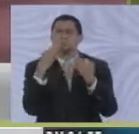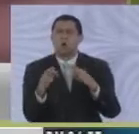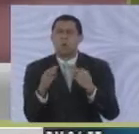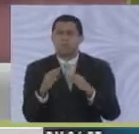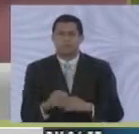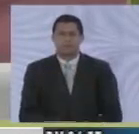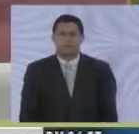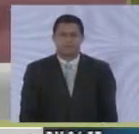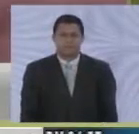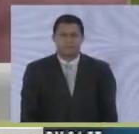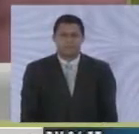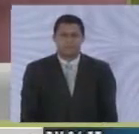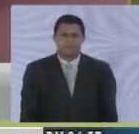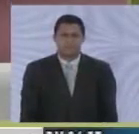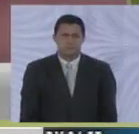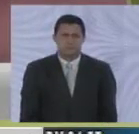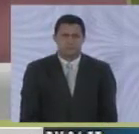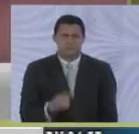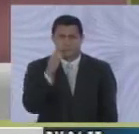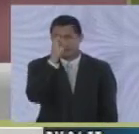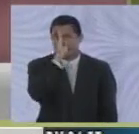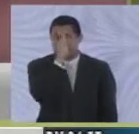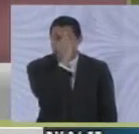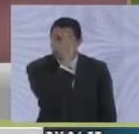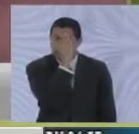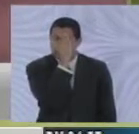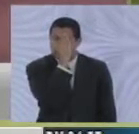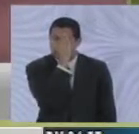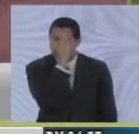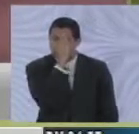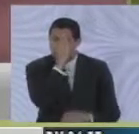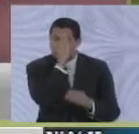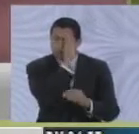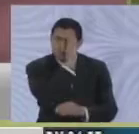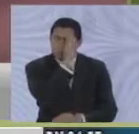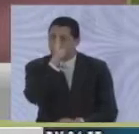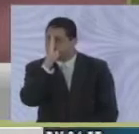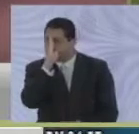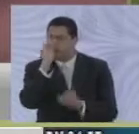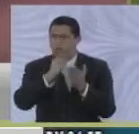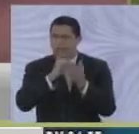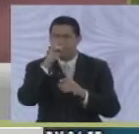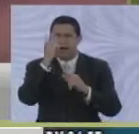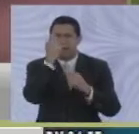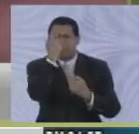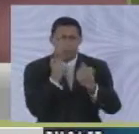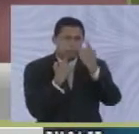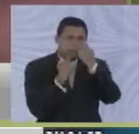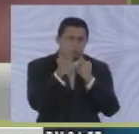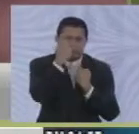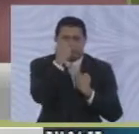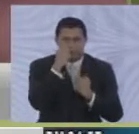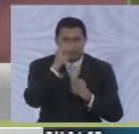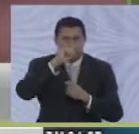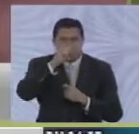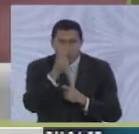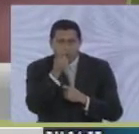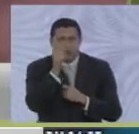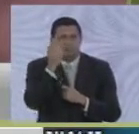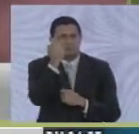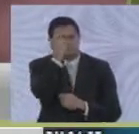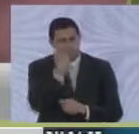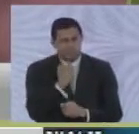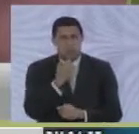de las fosas nasales. Si el septum está desviado, por supuesto se recoloca en línea media, se quitan algunas formaciones como crestas o espolones, que inclusive